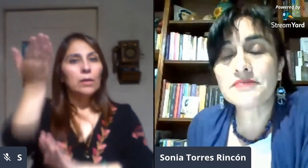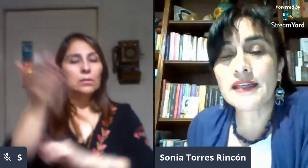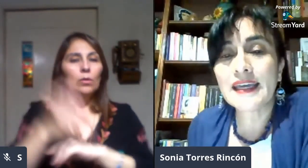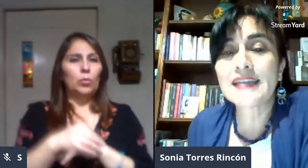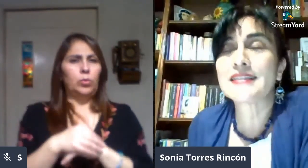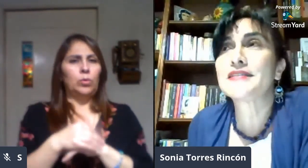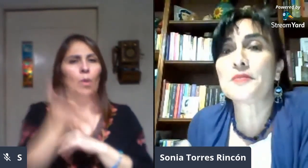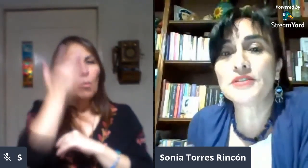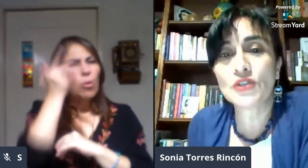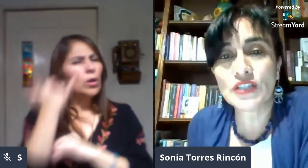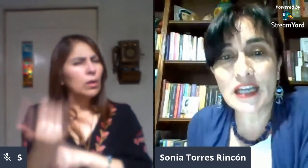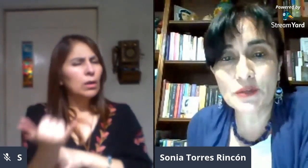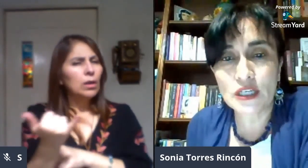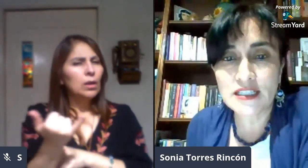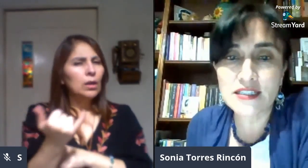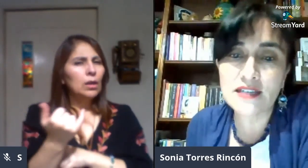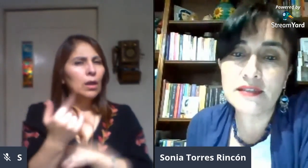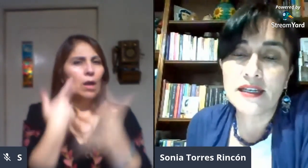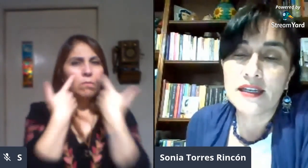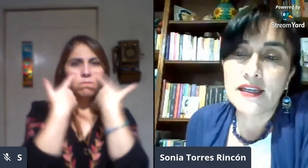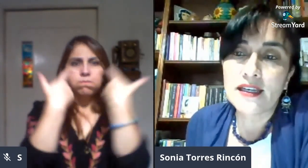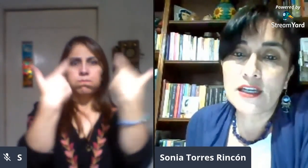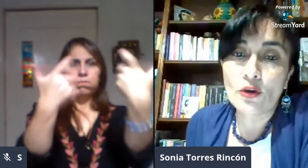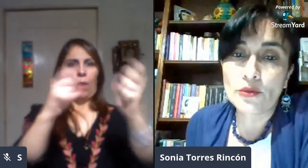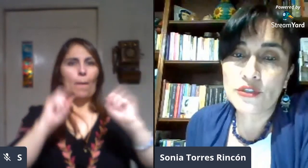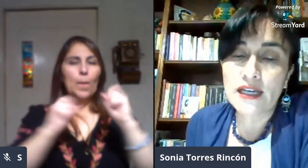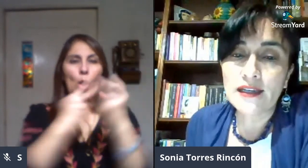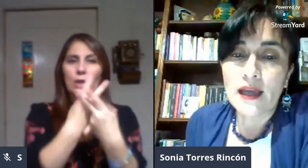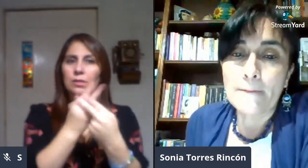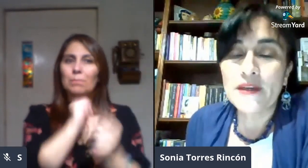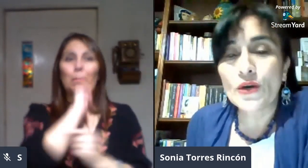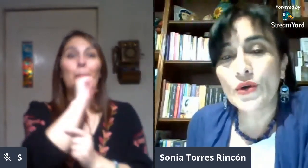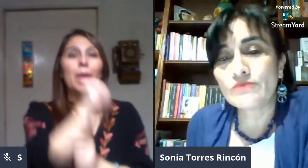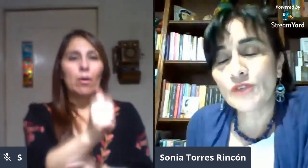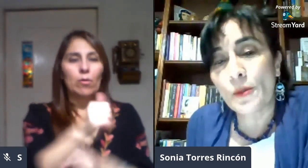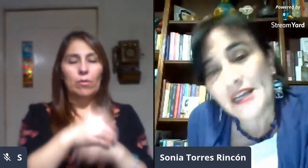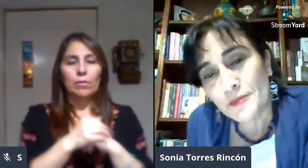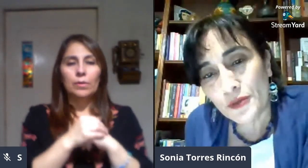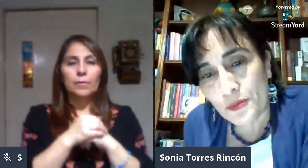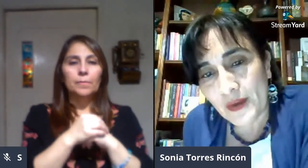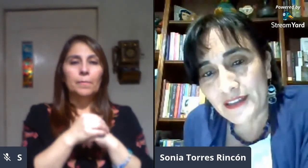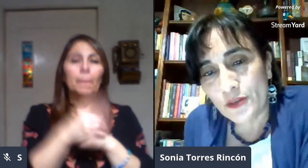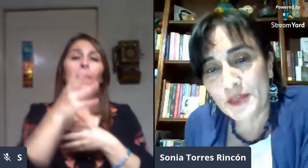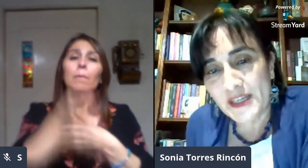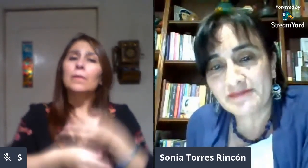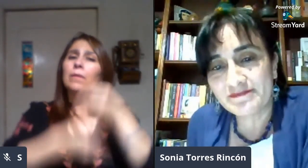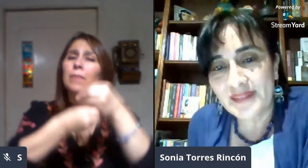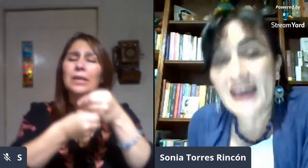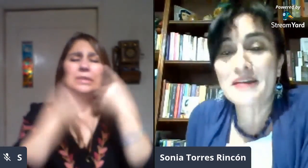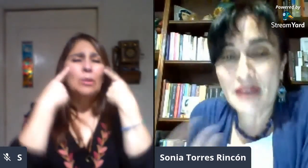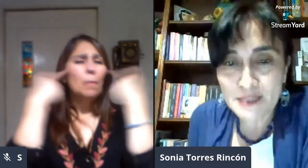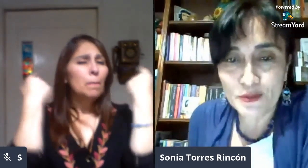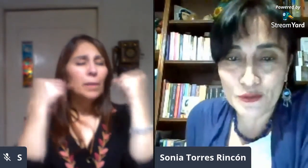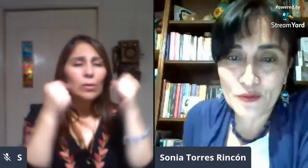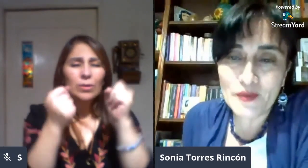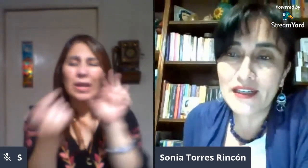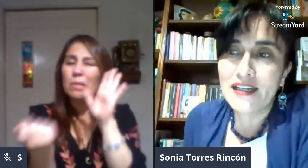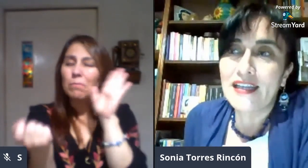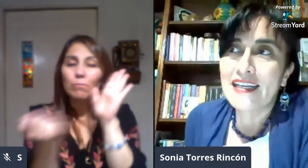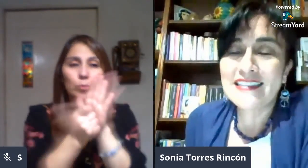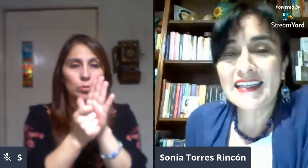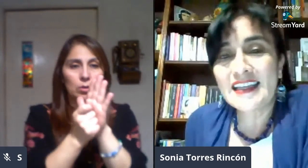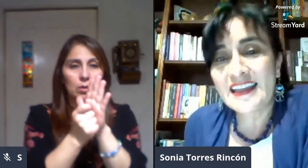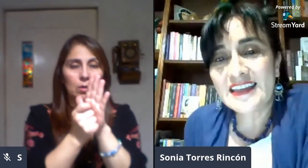una exacerbación de la violencia como tal, pero lo más preocupante, o más bien, además